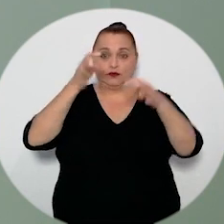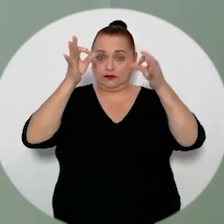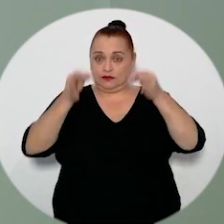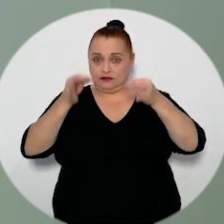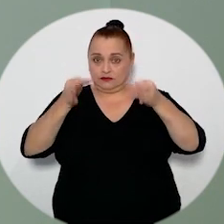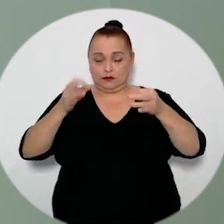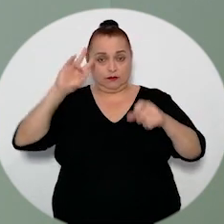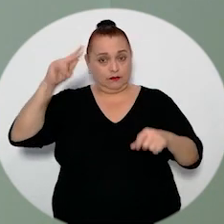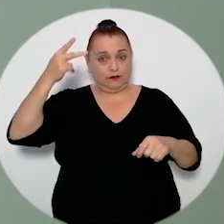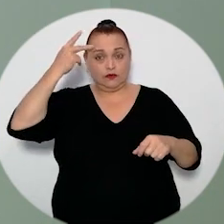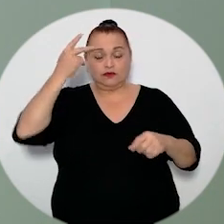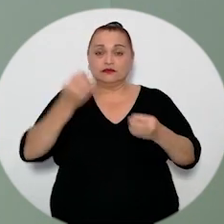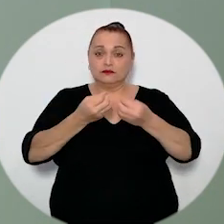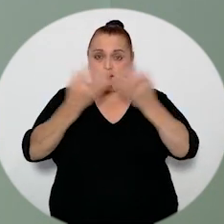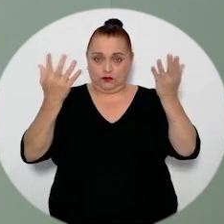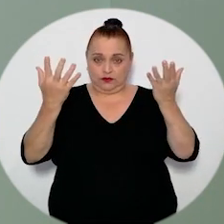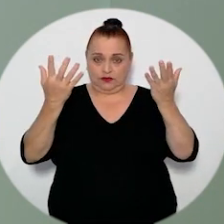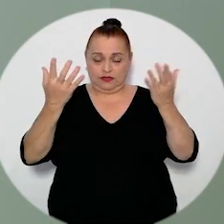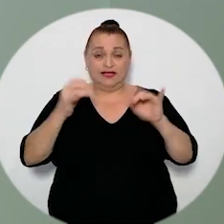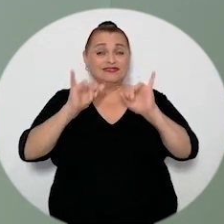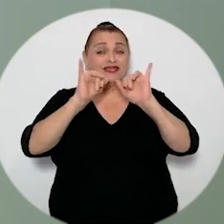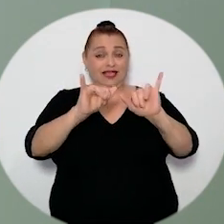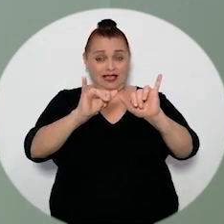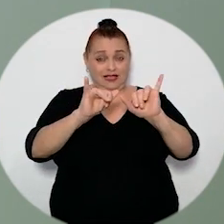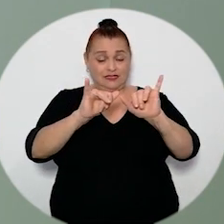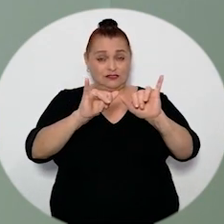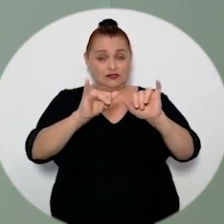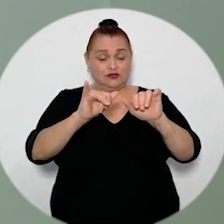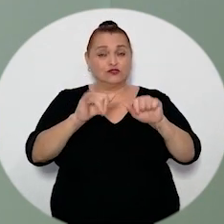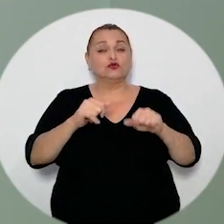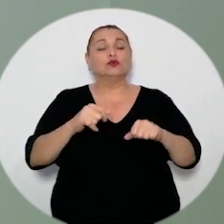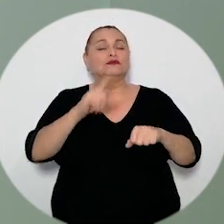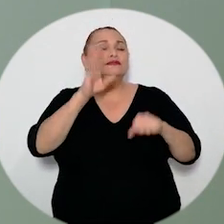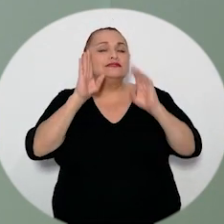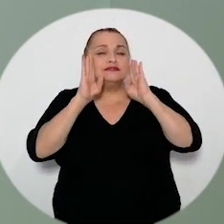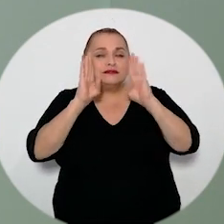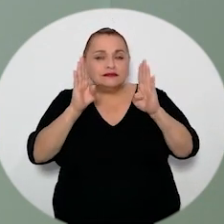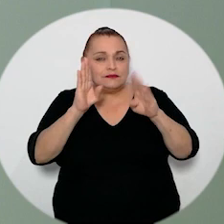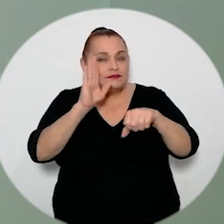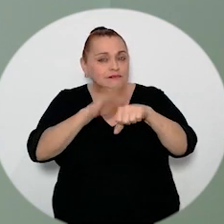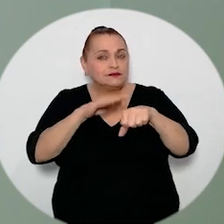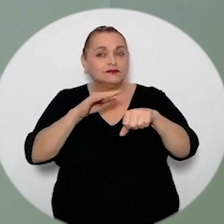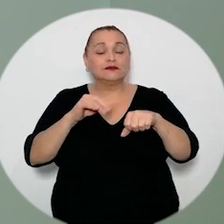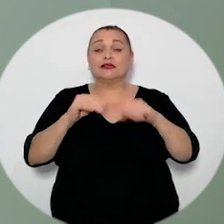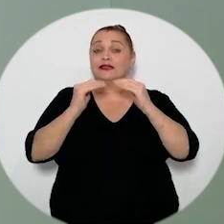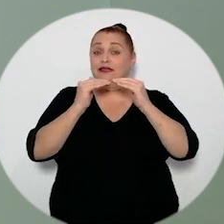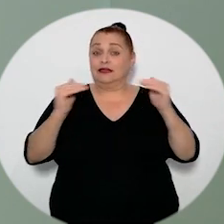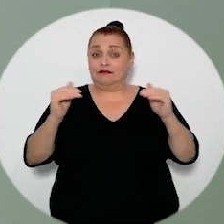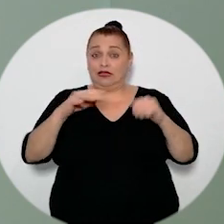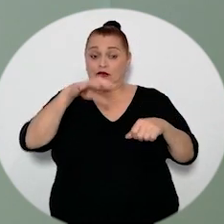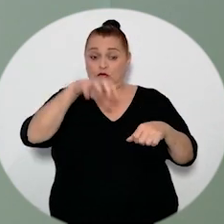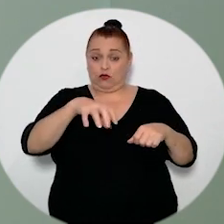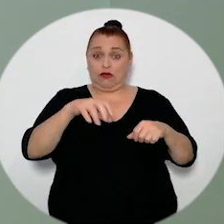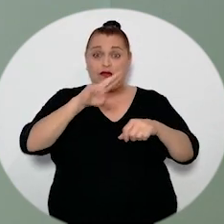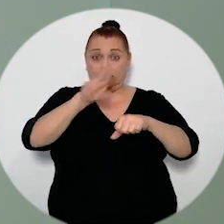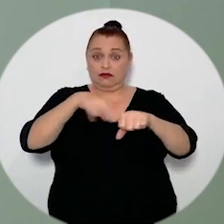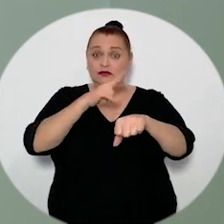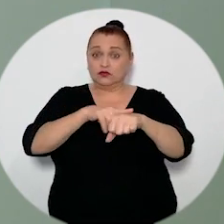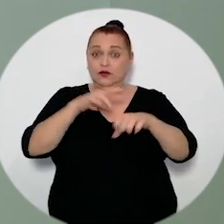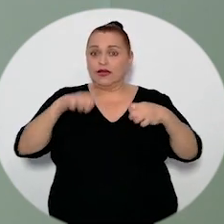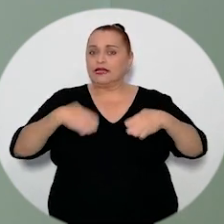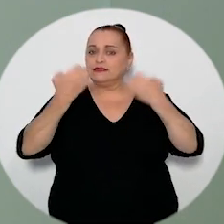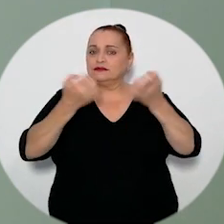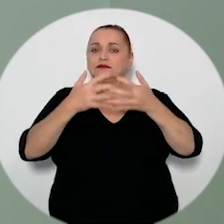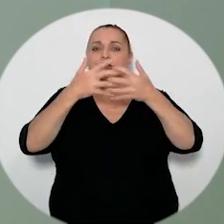en la decisión de las políticas públicas. Esto es llamativo porque tanto en los niveles local y